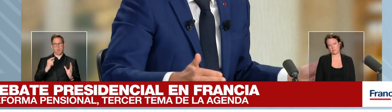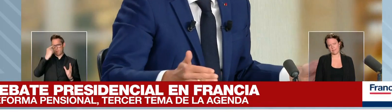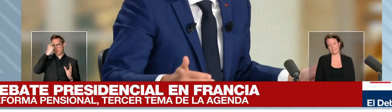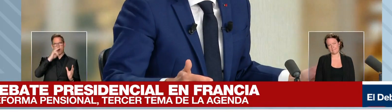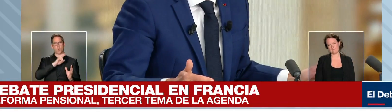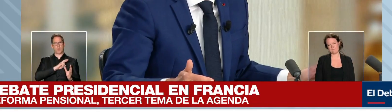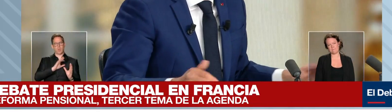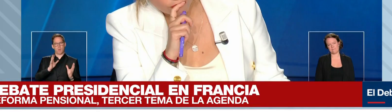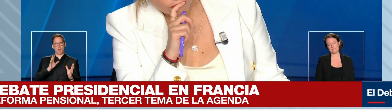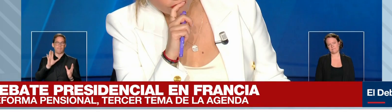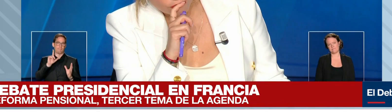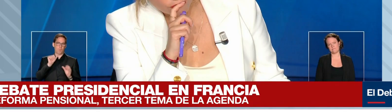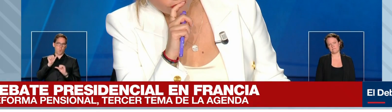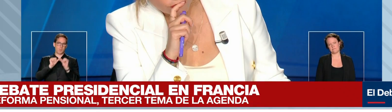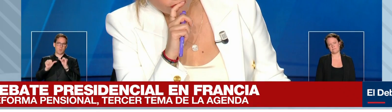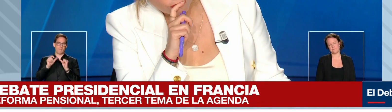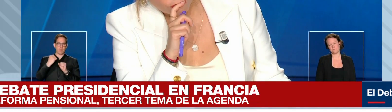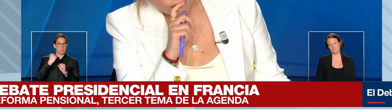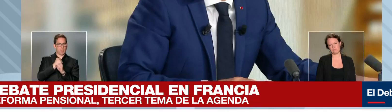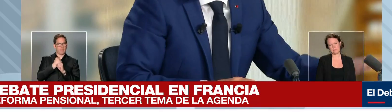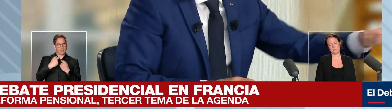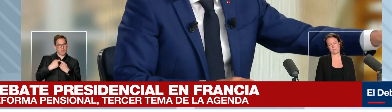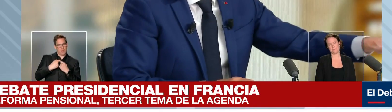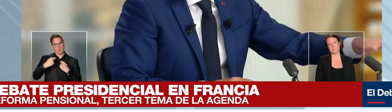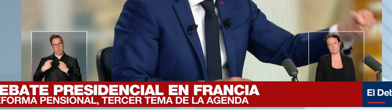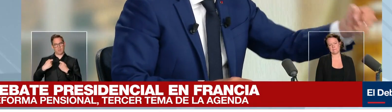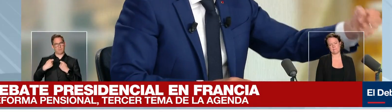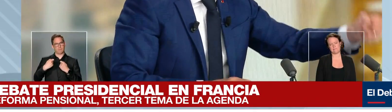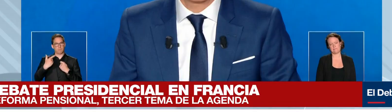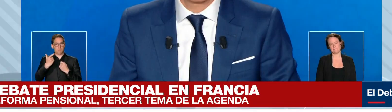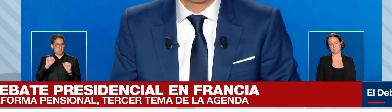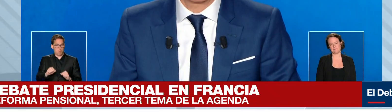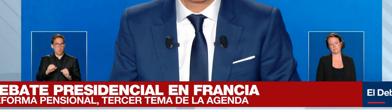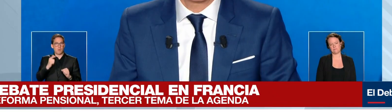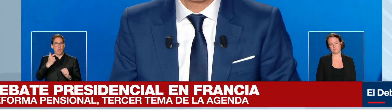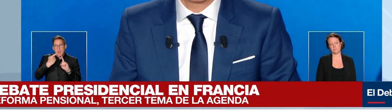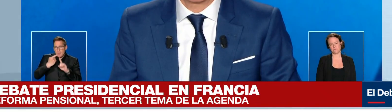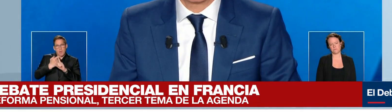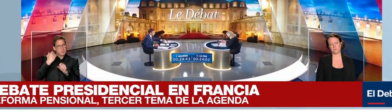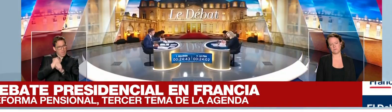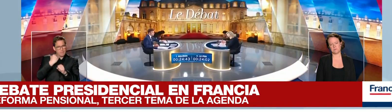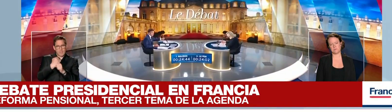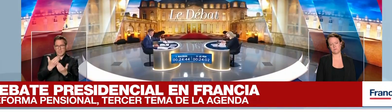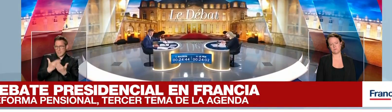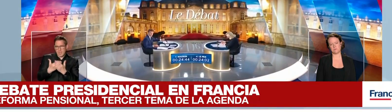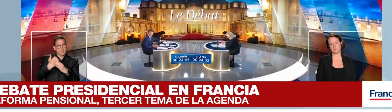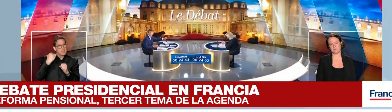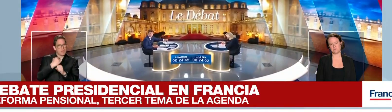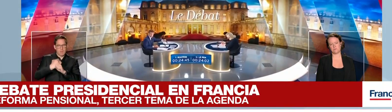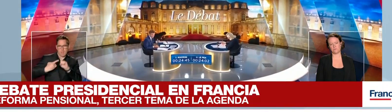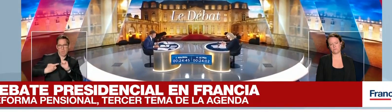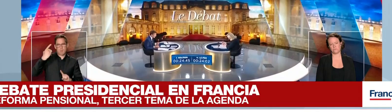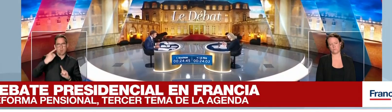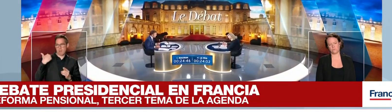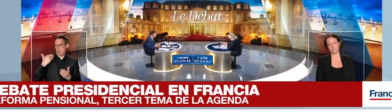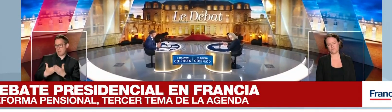financiar, es trabajar progresivamente más con un eje que es el pleno empleo, porque el trabajo para mí es algo